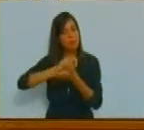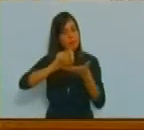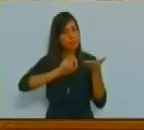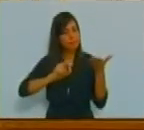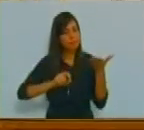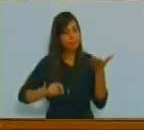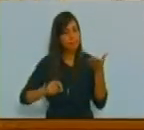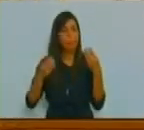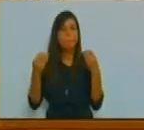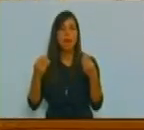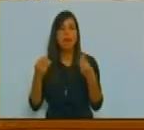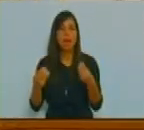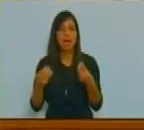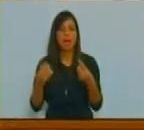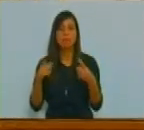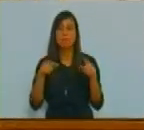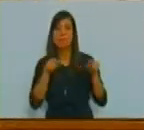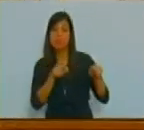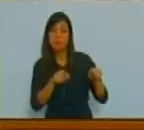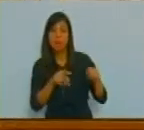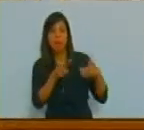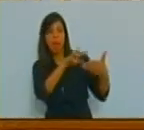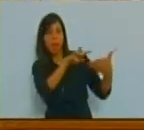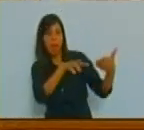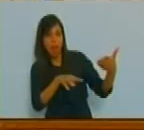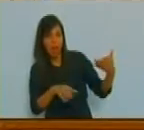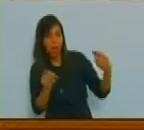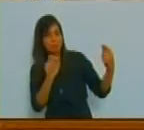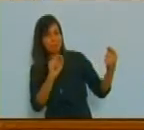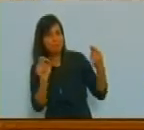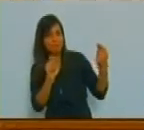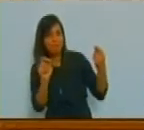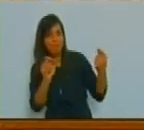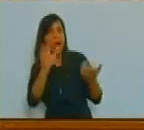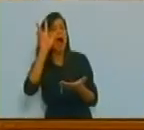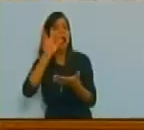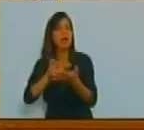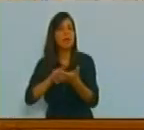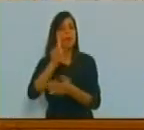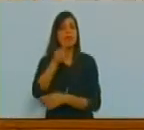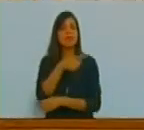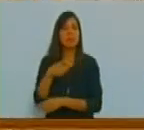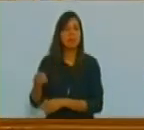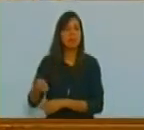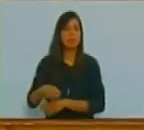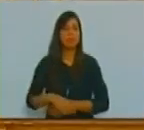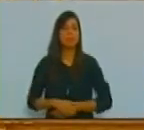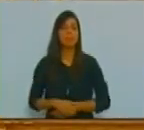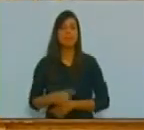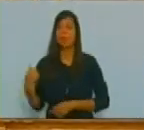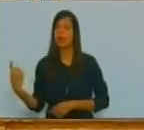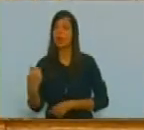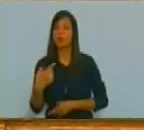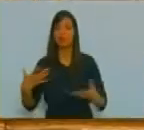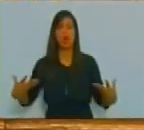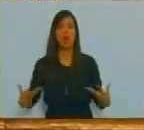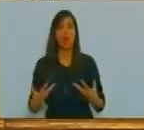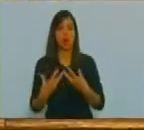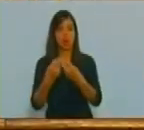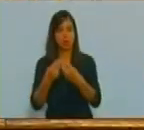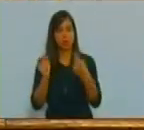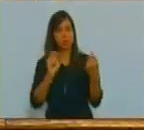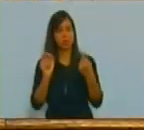para que sean consideradas y aprobadas por esta asamblea plenipotenciario juntos avanzamos en la